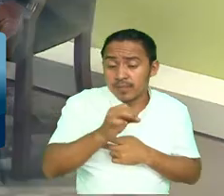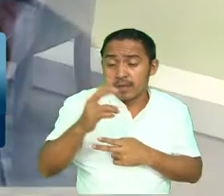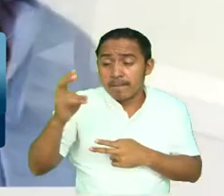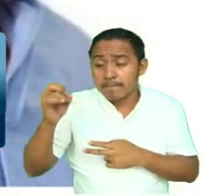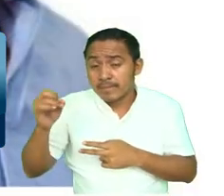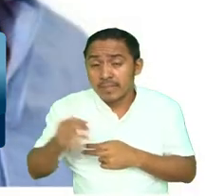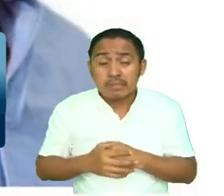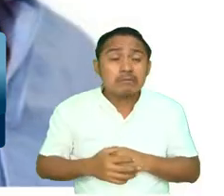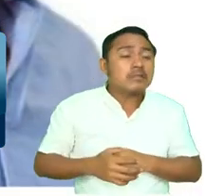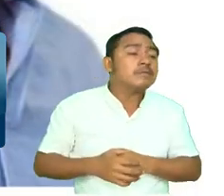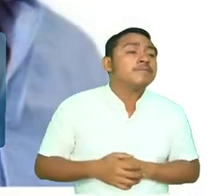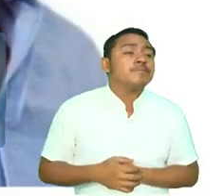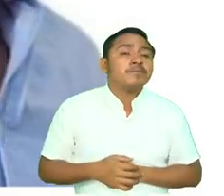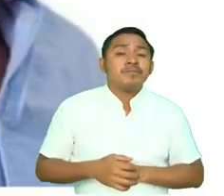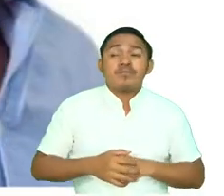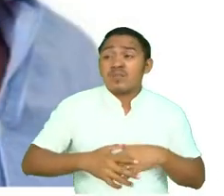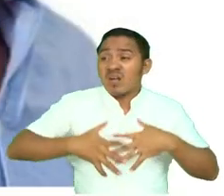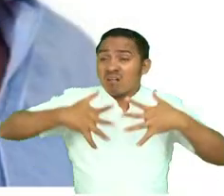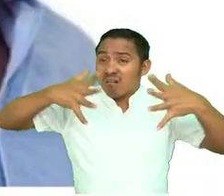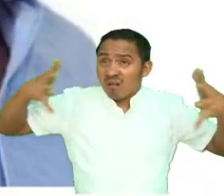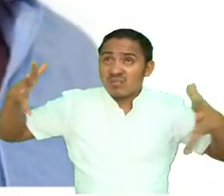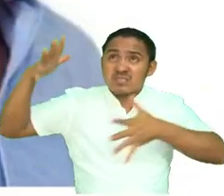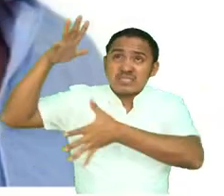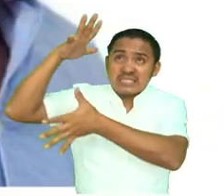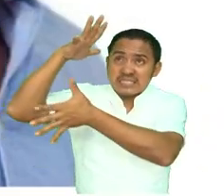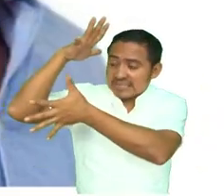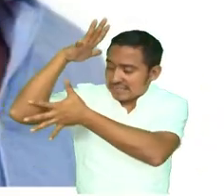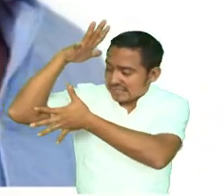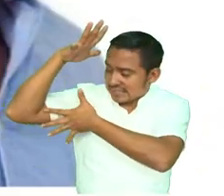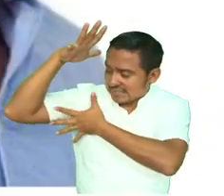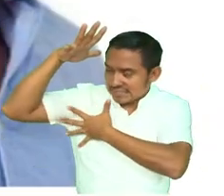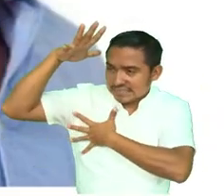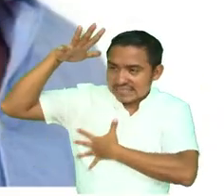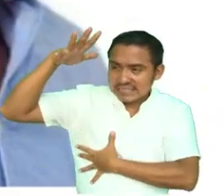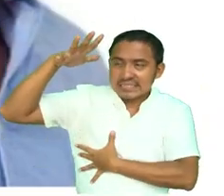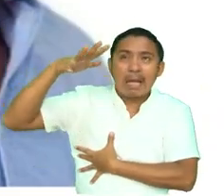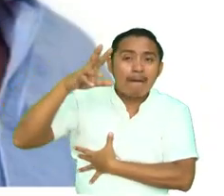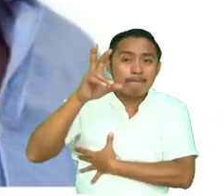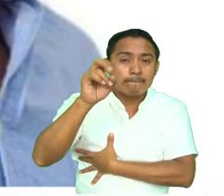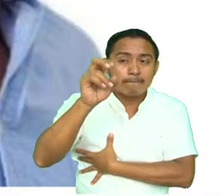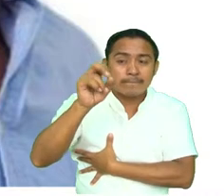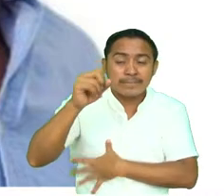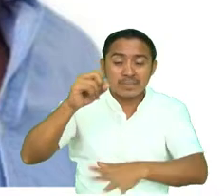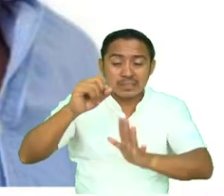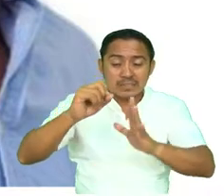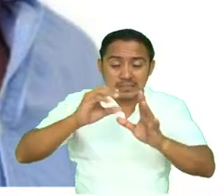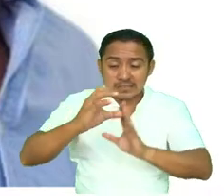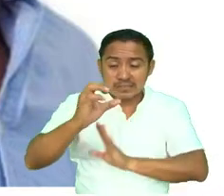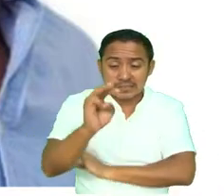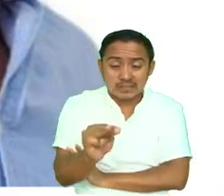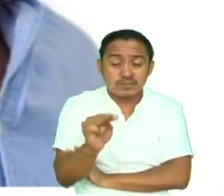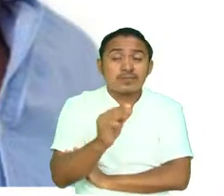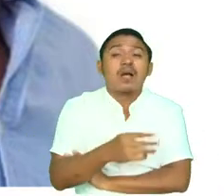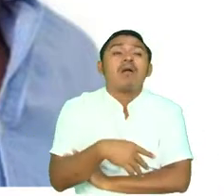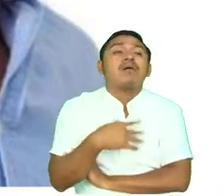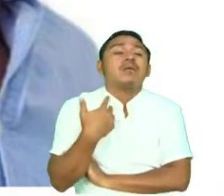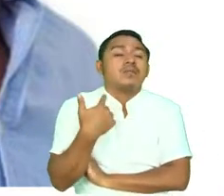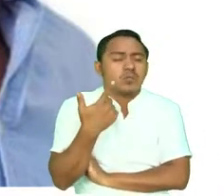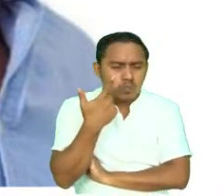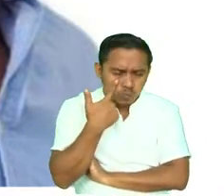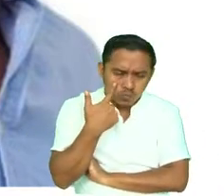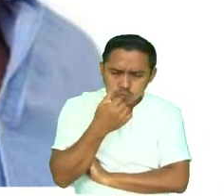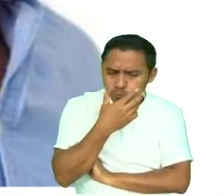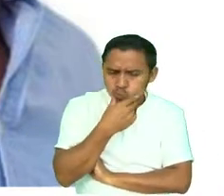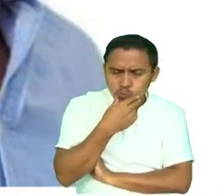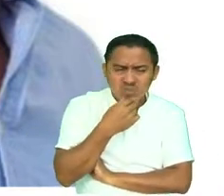moderada. Y cuando ya vemos una gran mancha de sudor en la axila, como la del paciente, más de 20 centímetros, ya ahí tenemos que ver qué es lo que